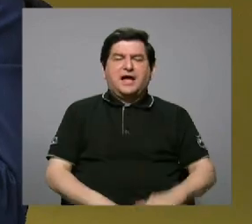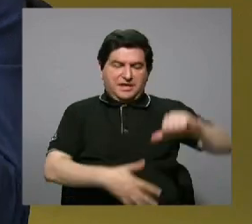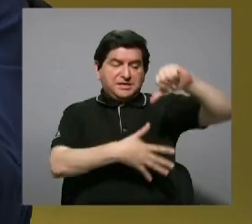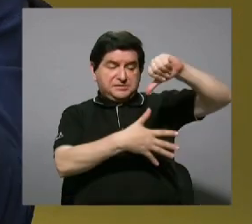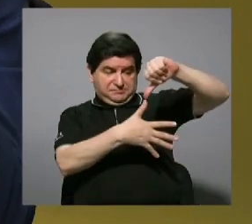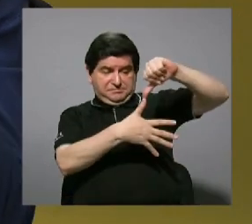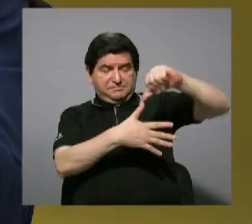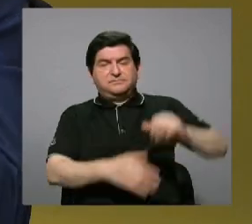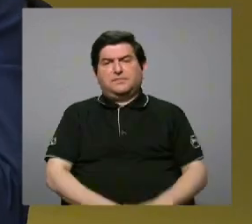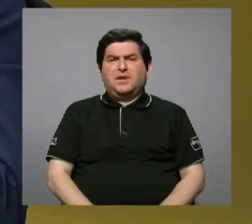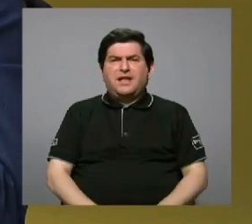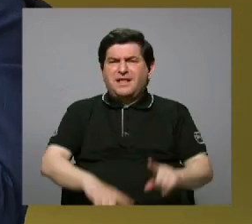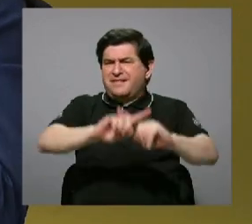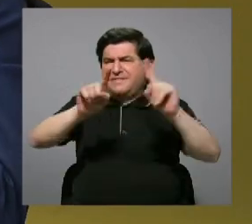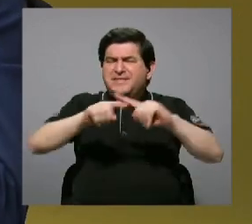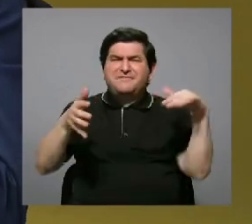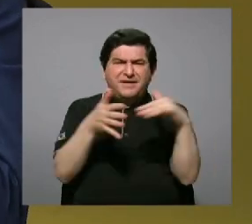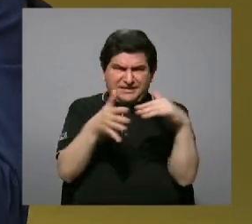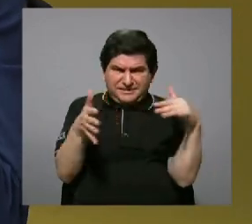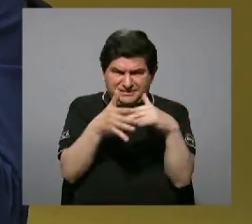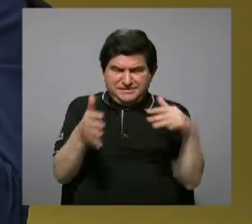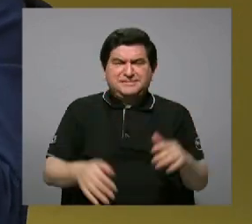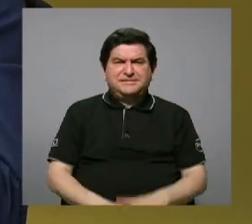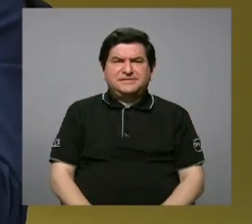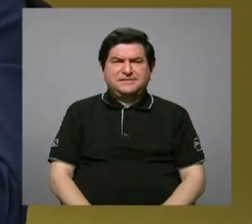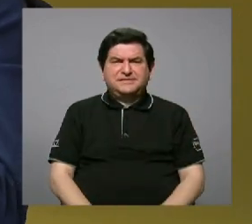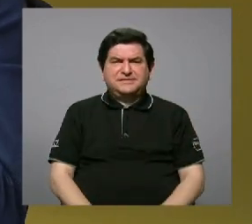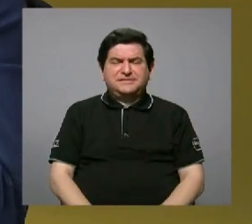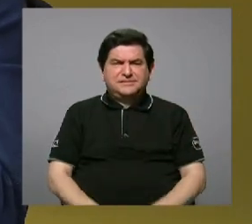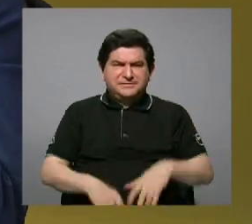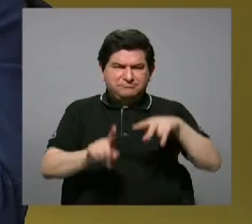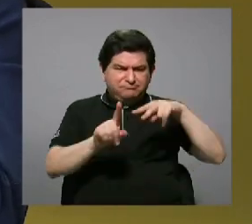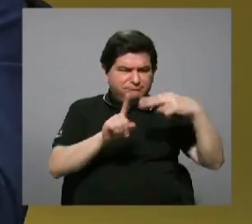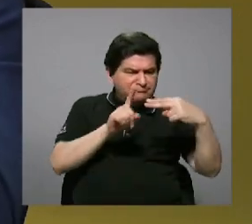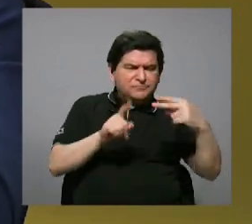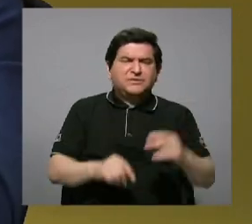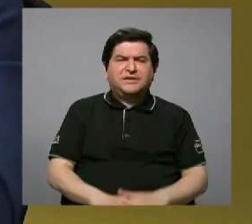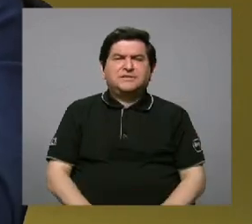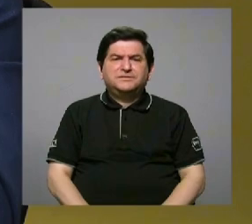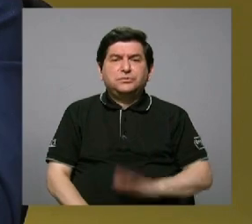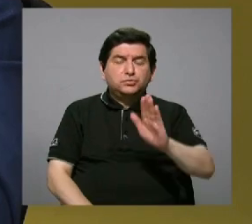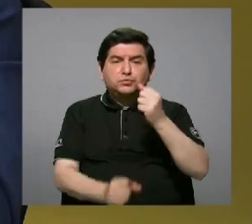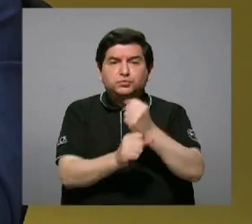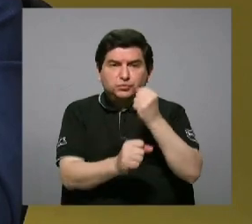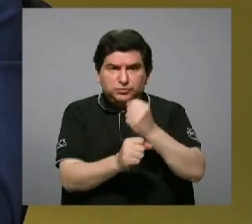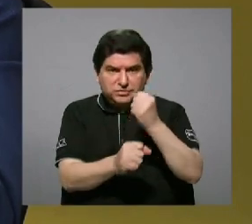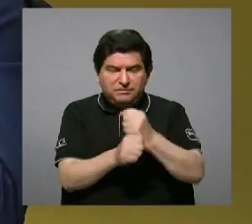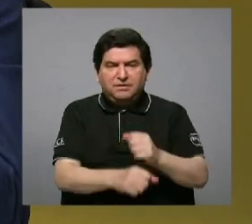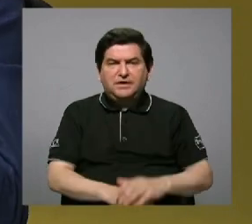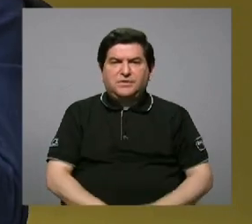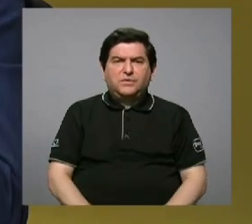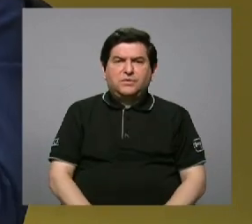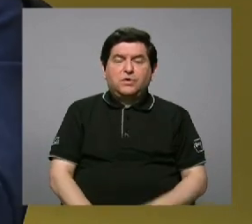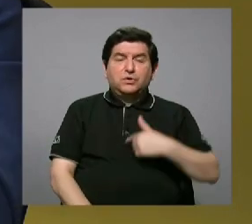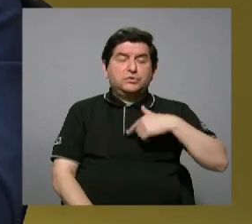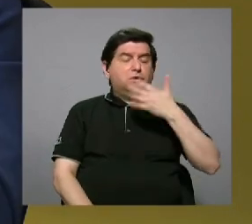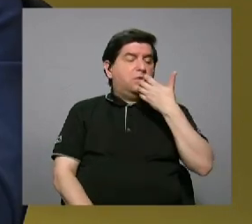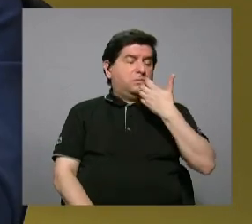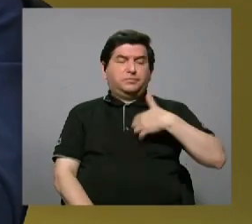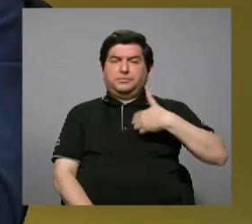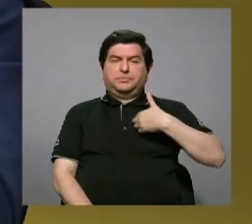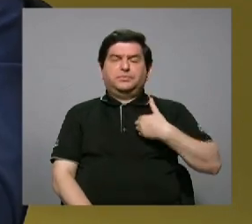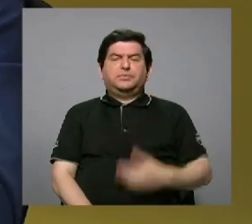venido desarrollando una cantidad de estudios, ha venido reenfocando mucho de su esfuerzo. Tuve el privilegio de llevar